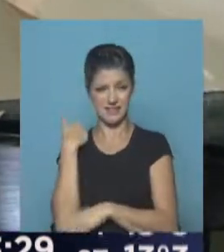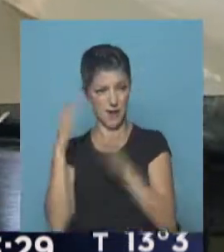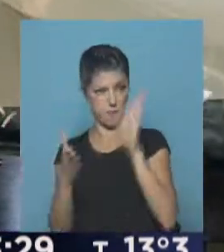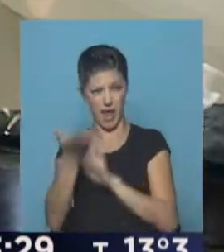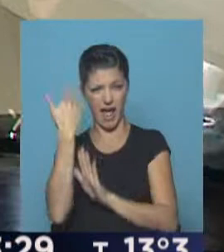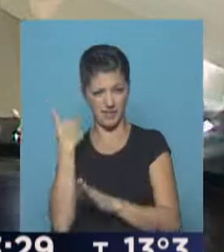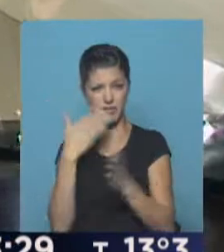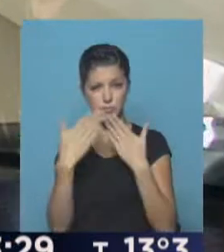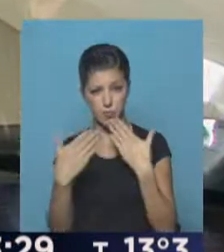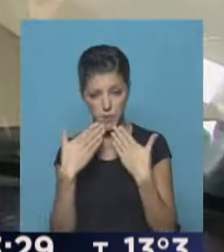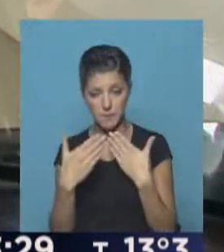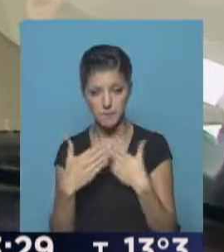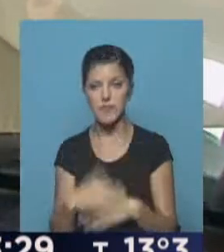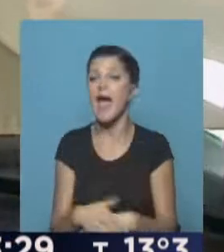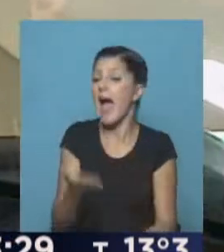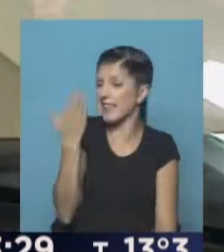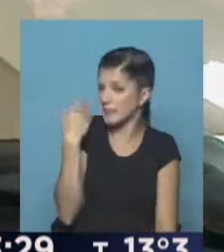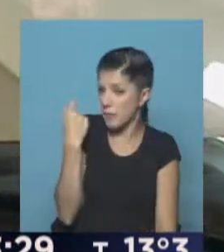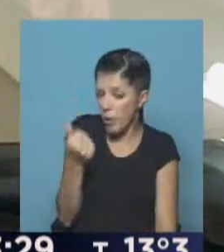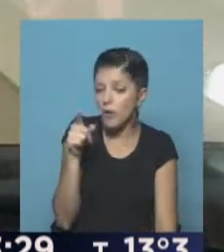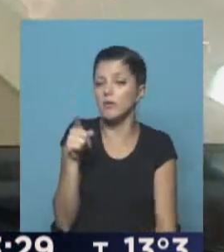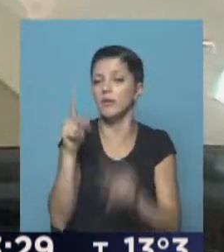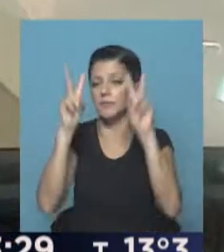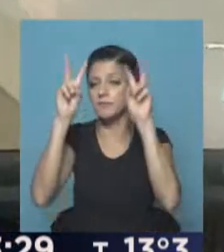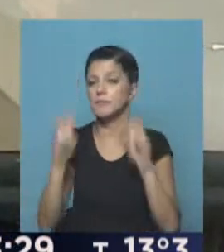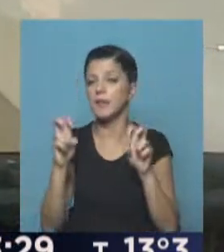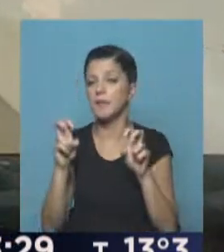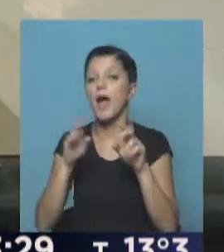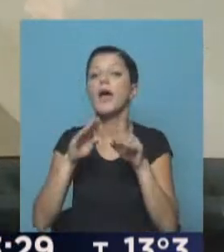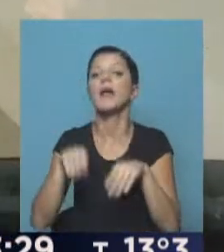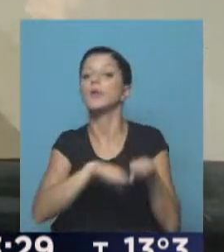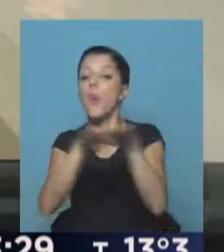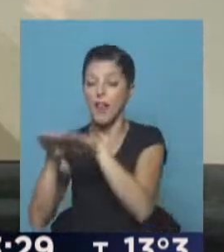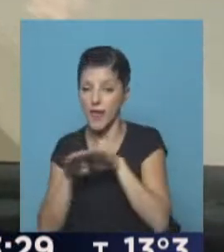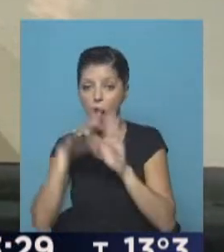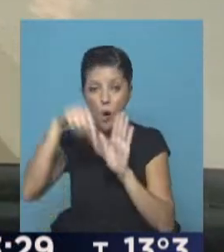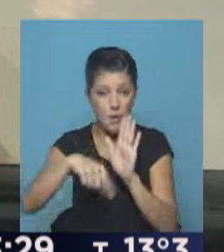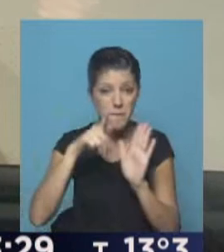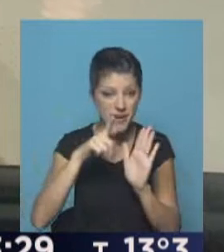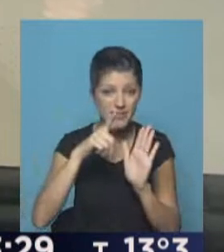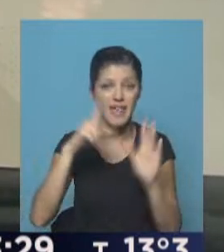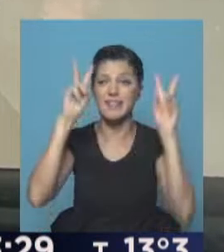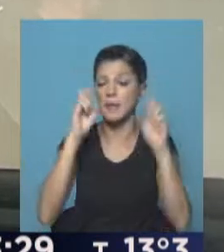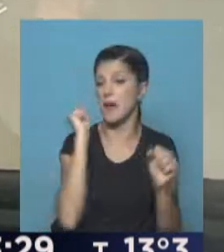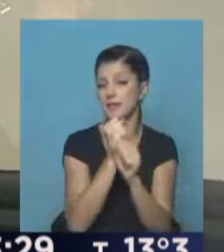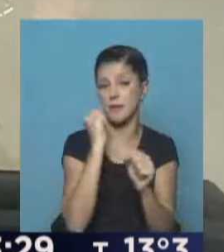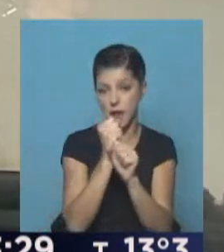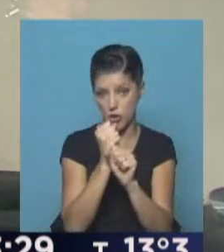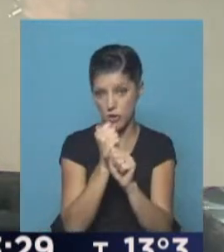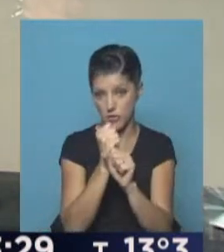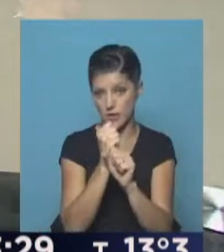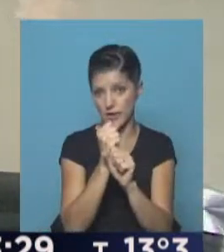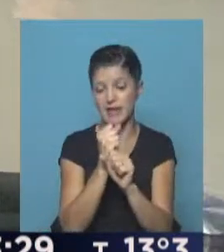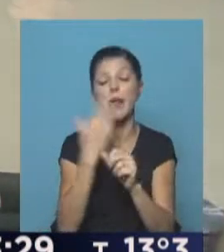como uno de los... Mientras hasta hace muy poco el tema era la equidad, hoy parece que el empleo tomó la posta como la